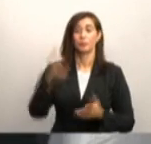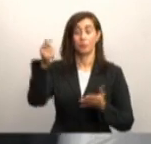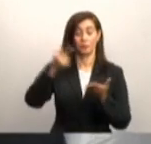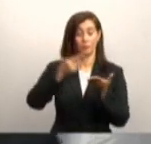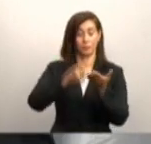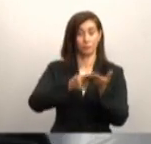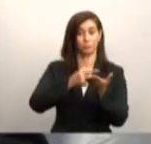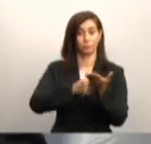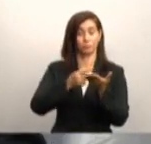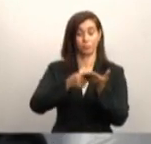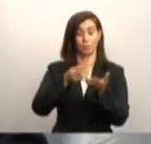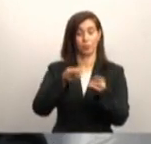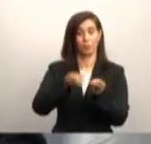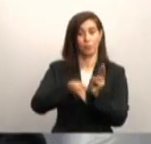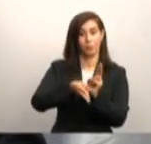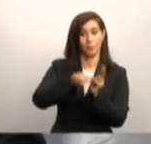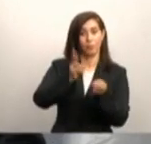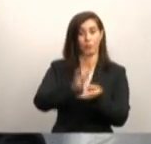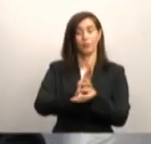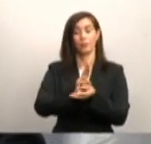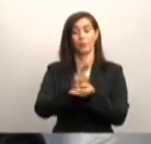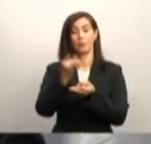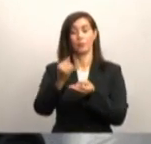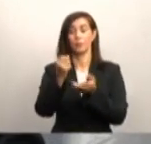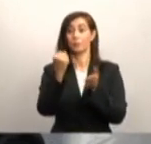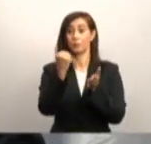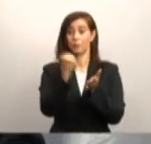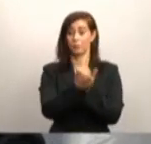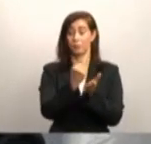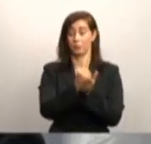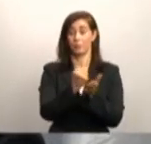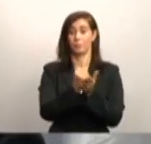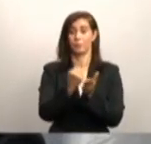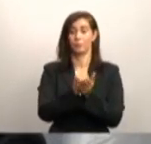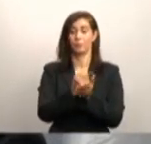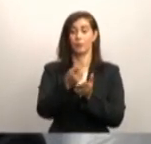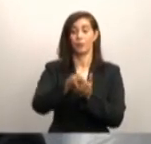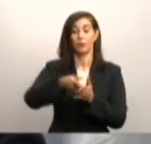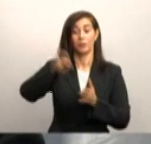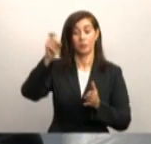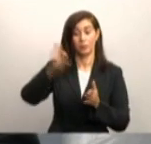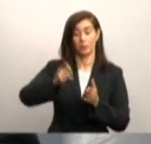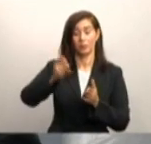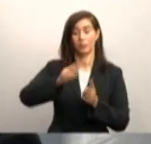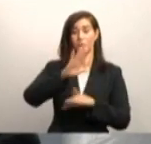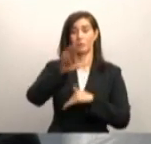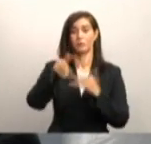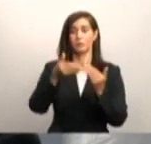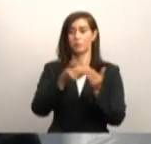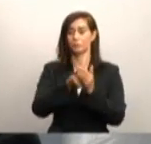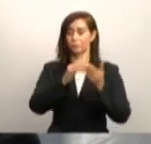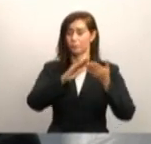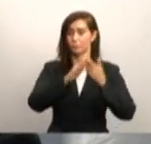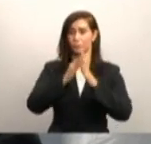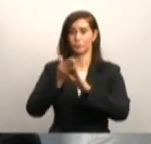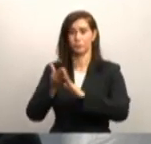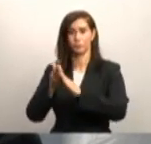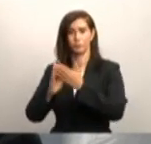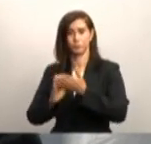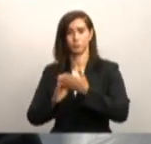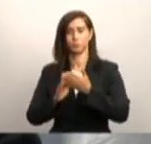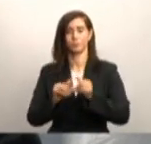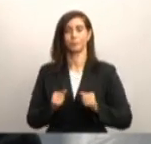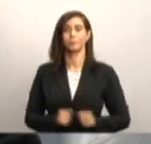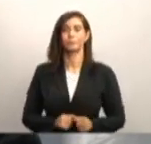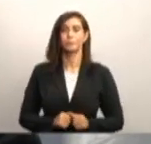la reforma que se ha planteado originalmente y que es la demanda de toda la población y de